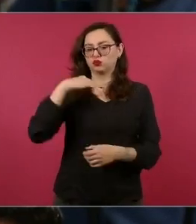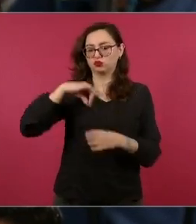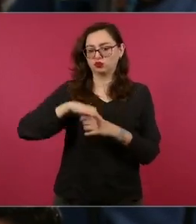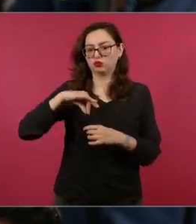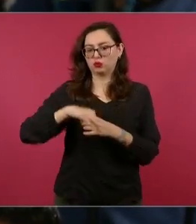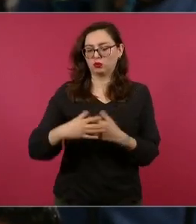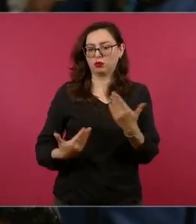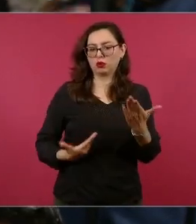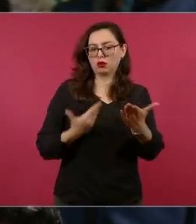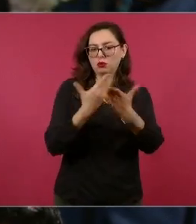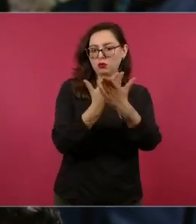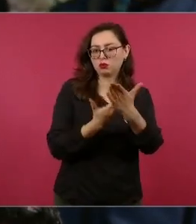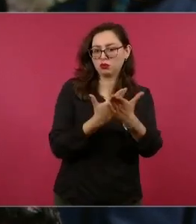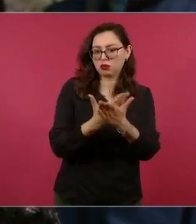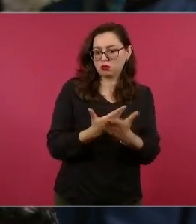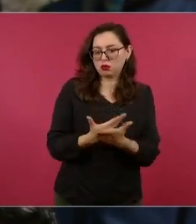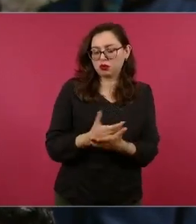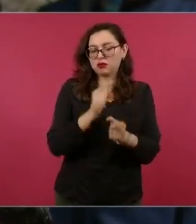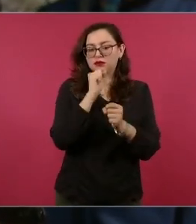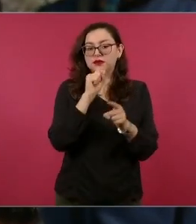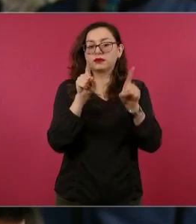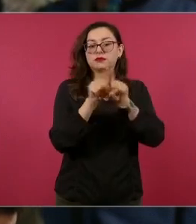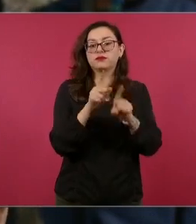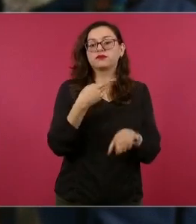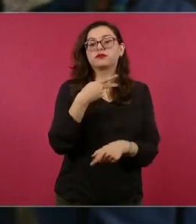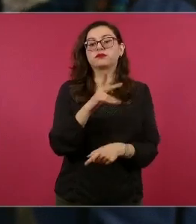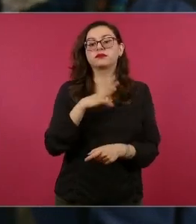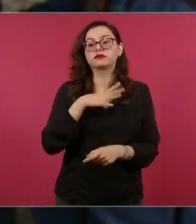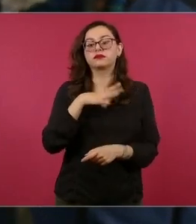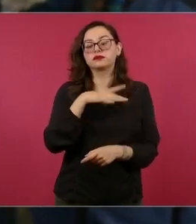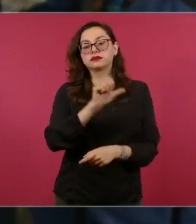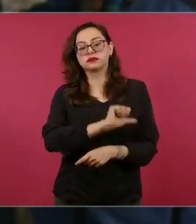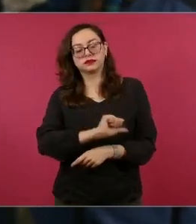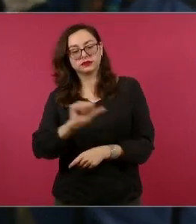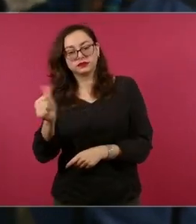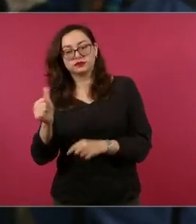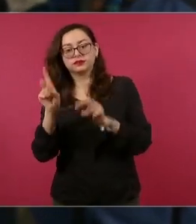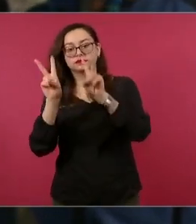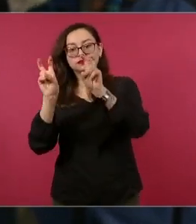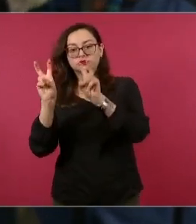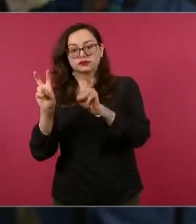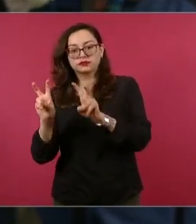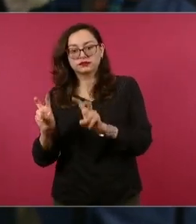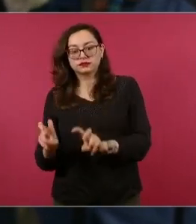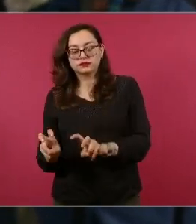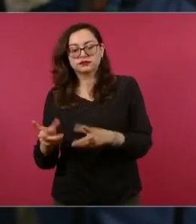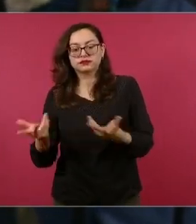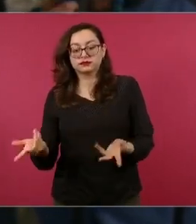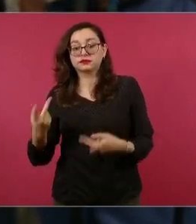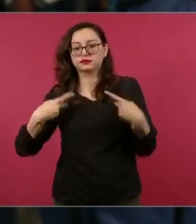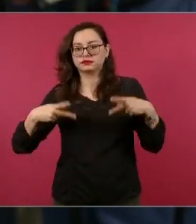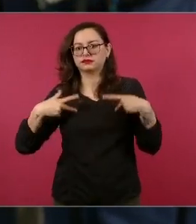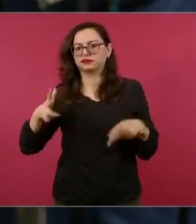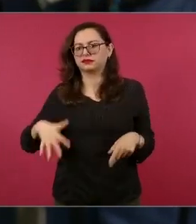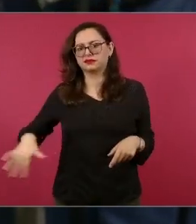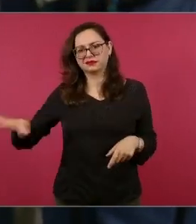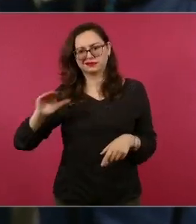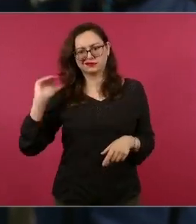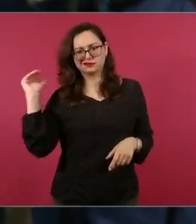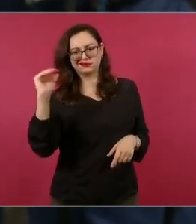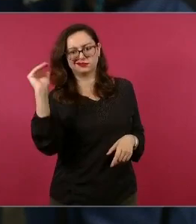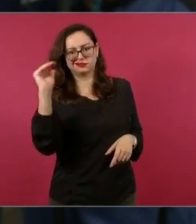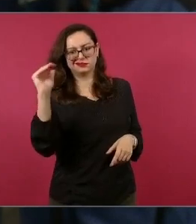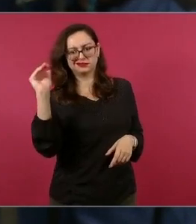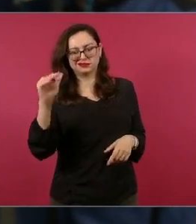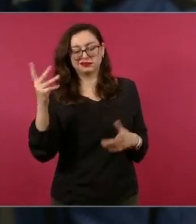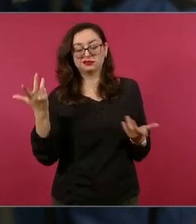sociales que ella propuso en estas reformas. Pero hay otras reformas que hay mucha gente que le está pidiendo. Una de ellas